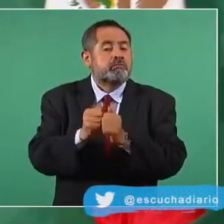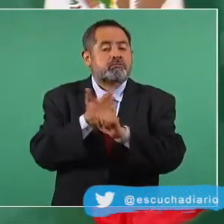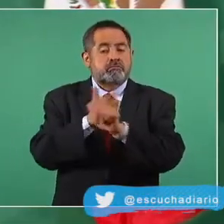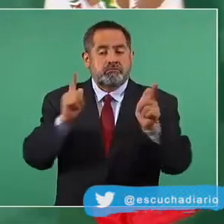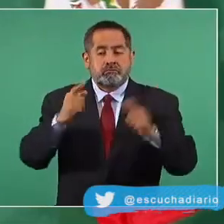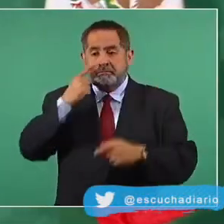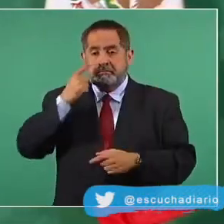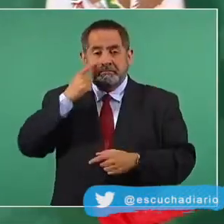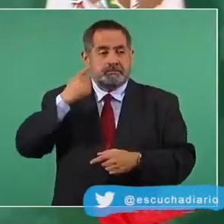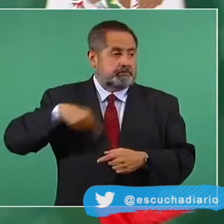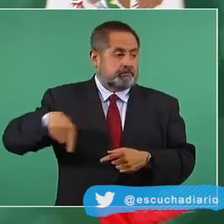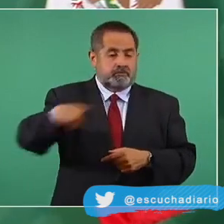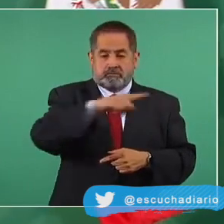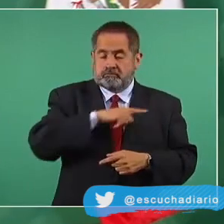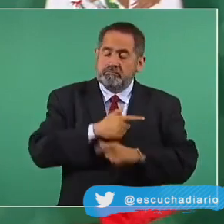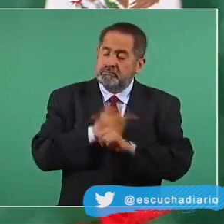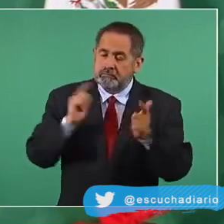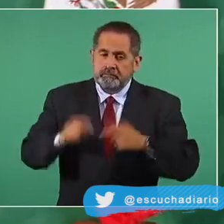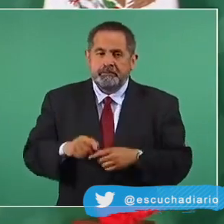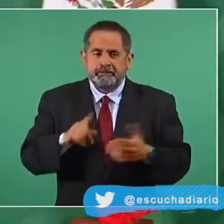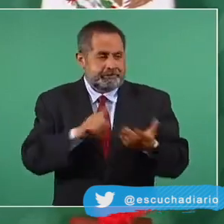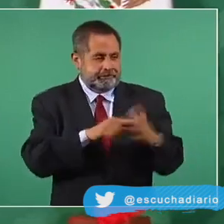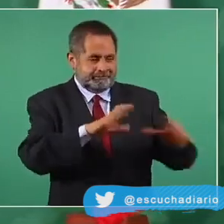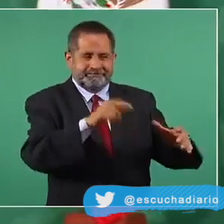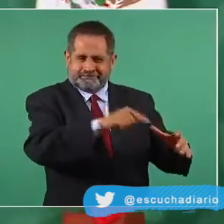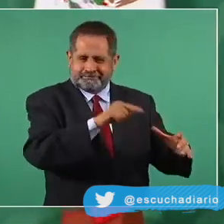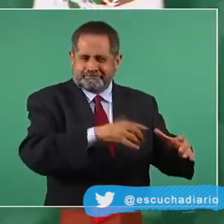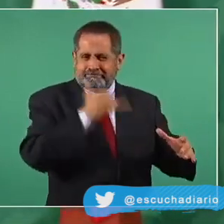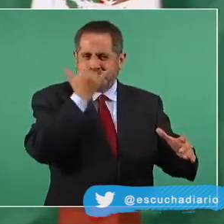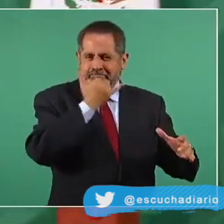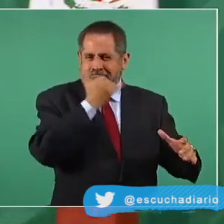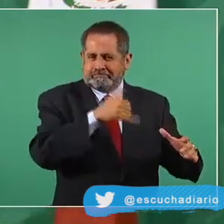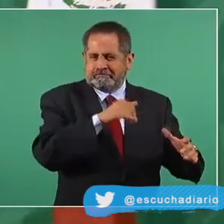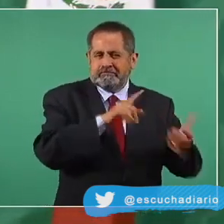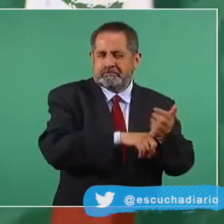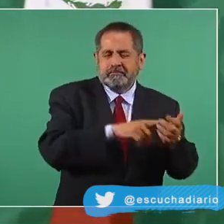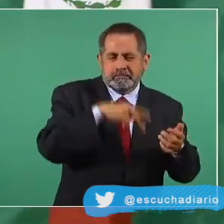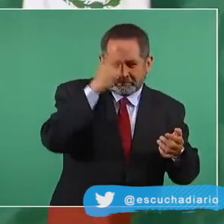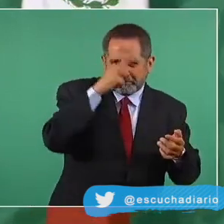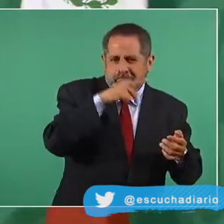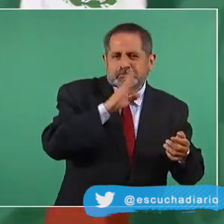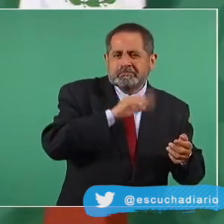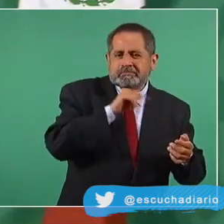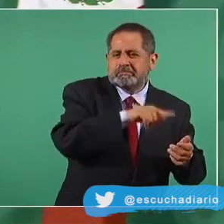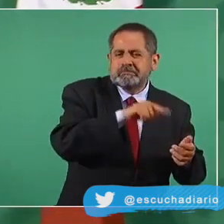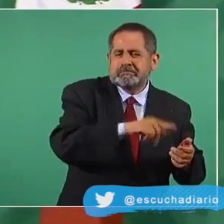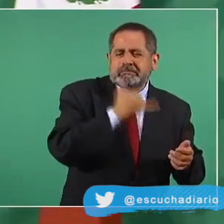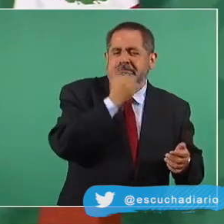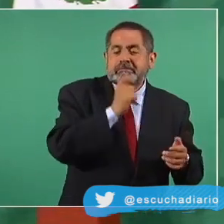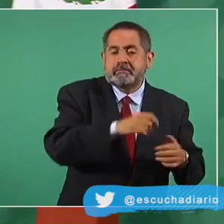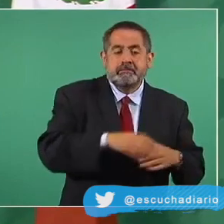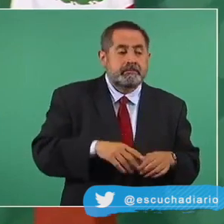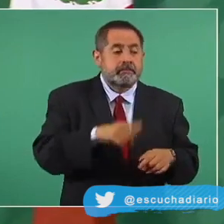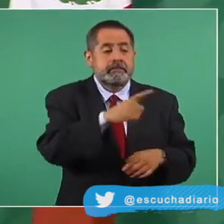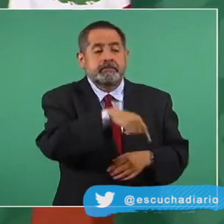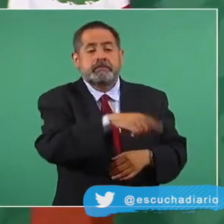En lo que se han equivocado también nuestros adversarios en México es de que